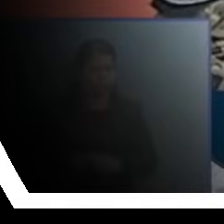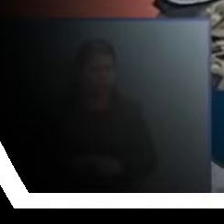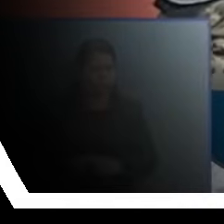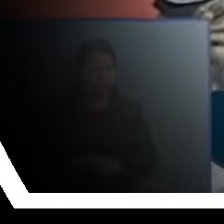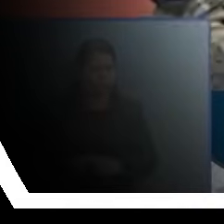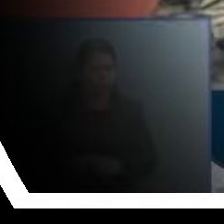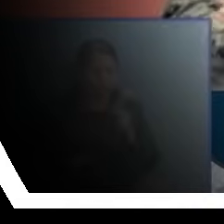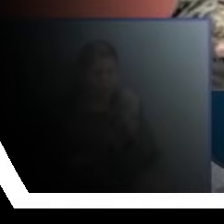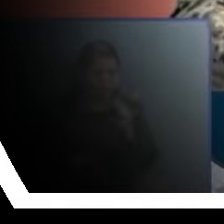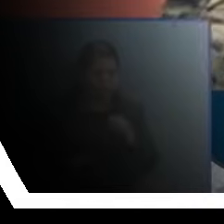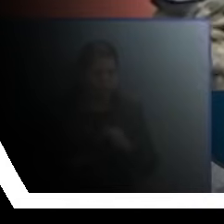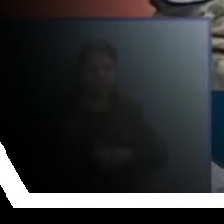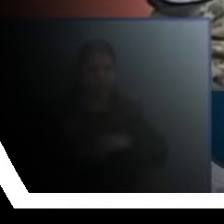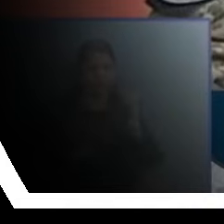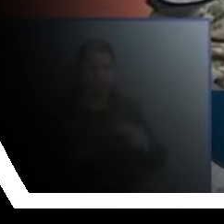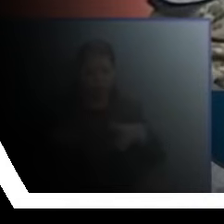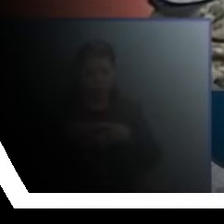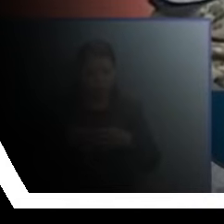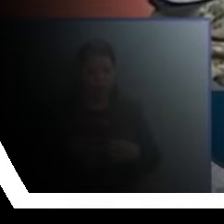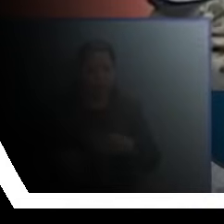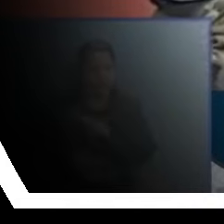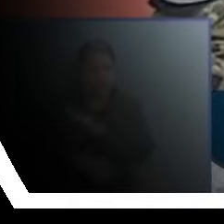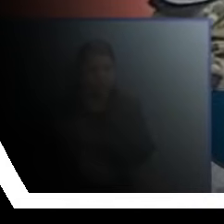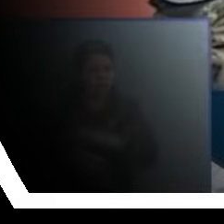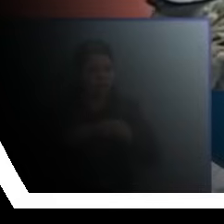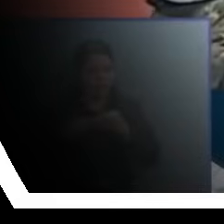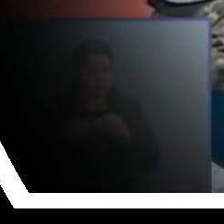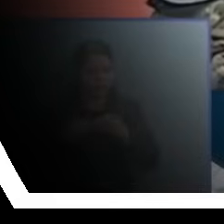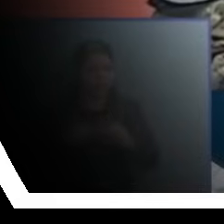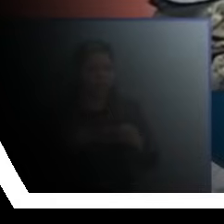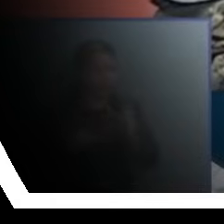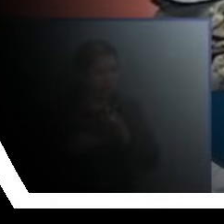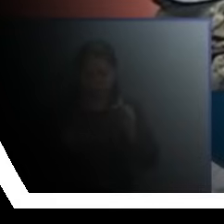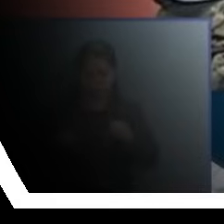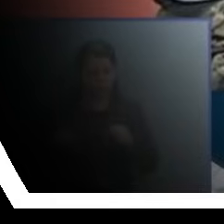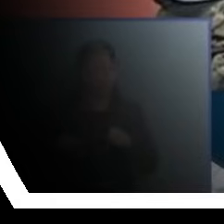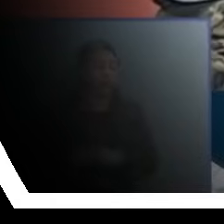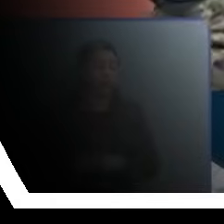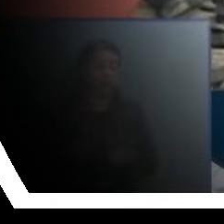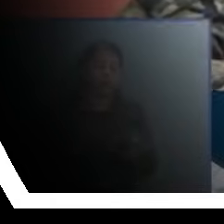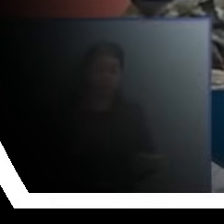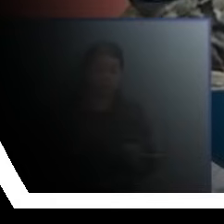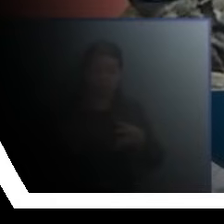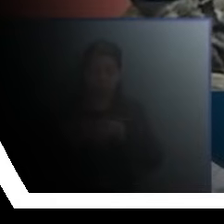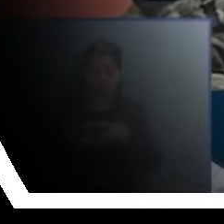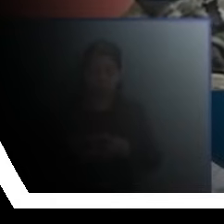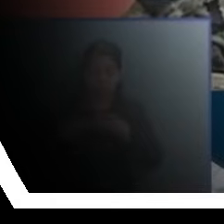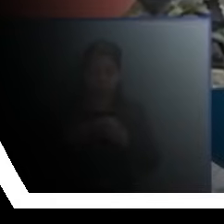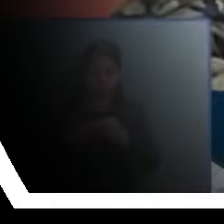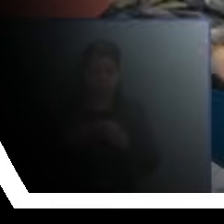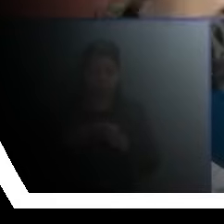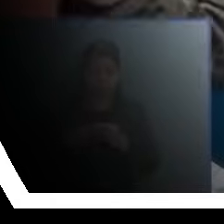casualidad la unidad fuerzas especiales no se encontraba cerca de este lugar entonces las fuerzas especiales